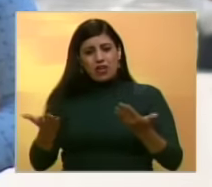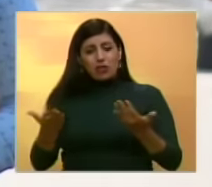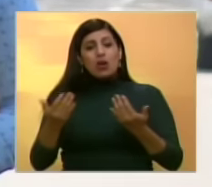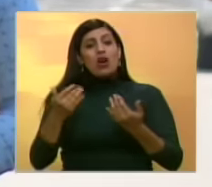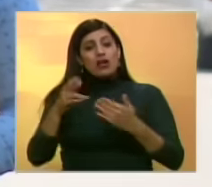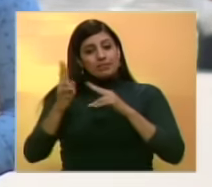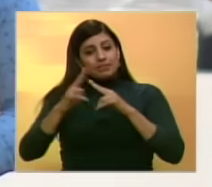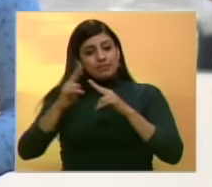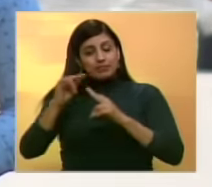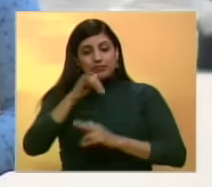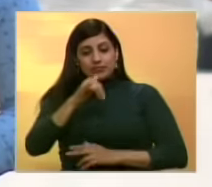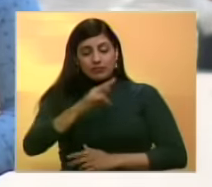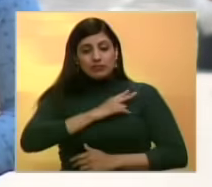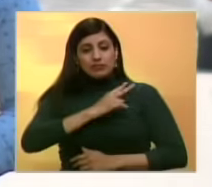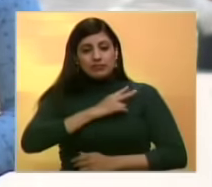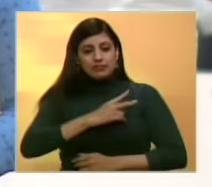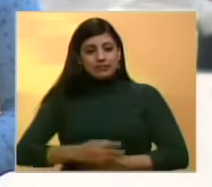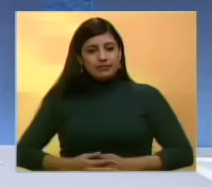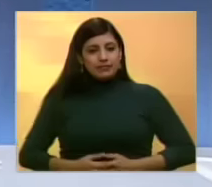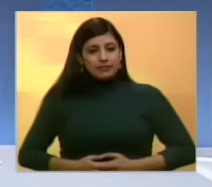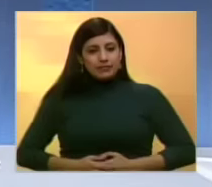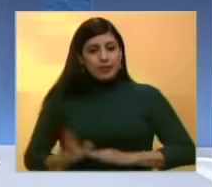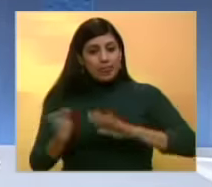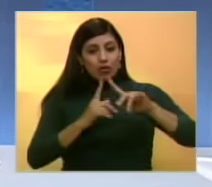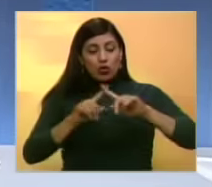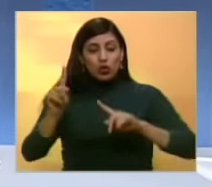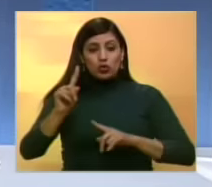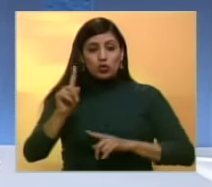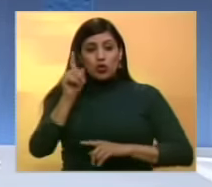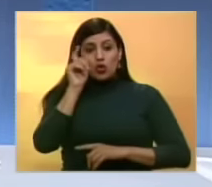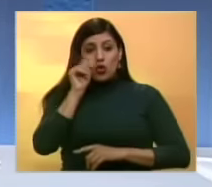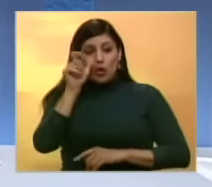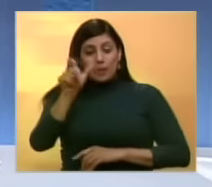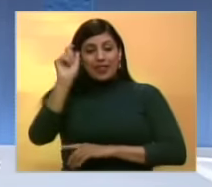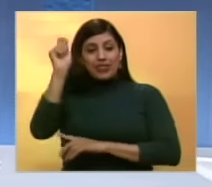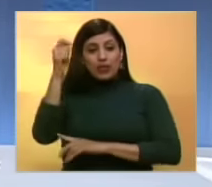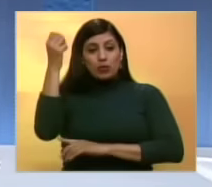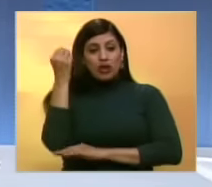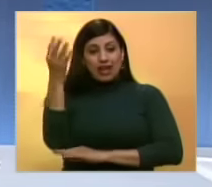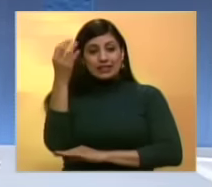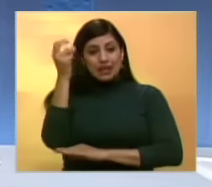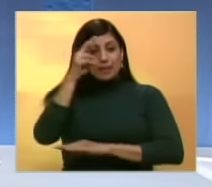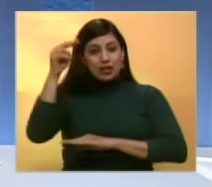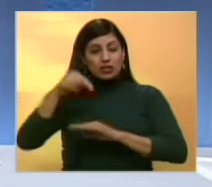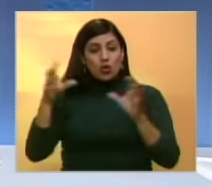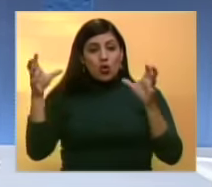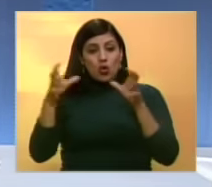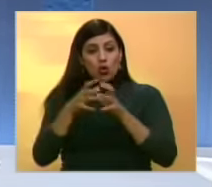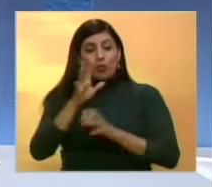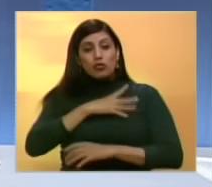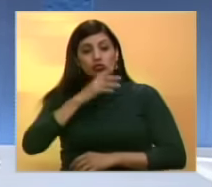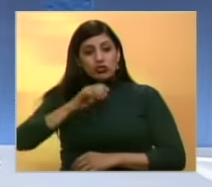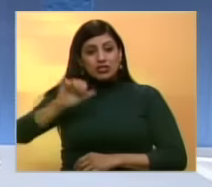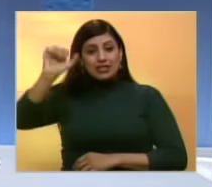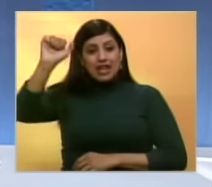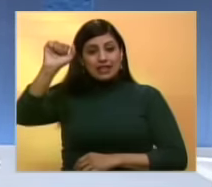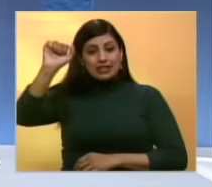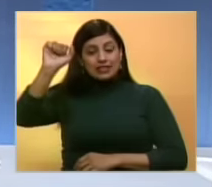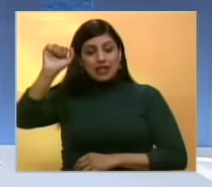tchira marlot noticiero venevisión udb Roa diputado de la asamblea nacional por el partido socialista Unido de